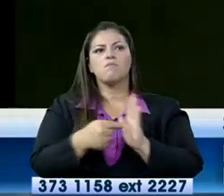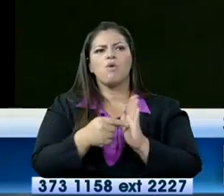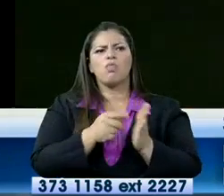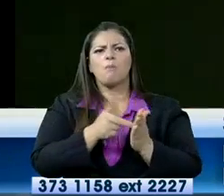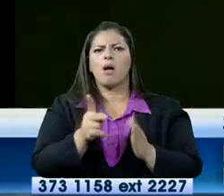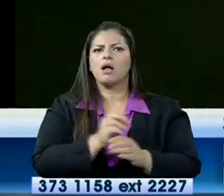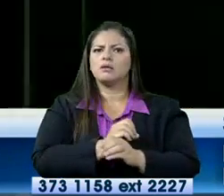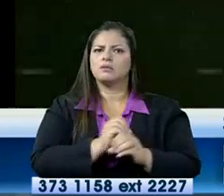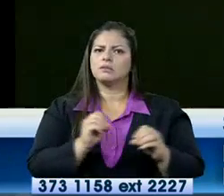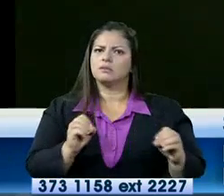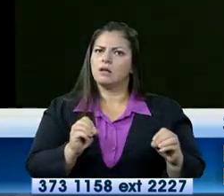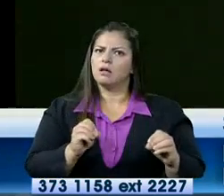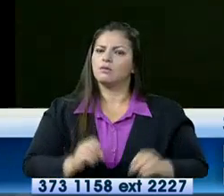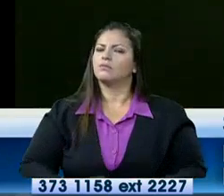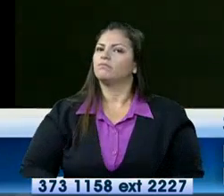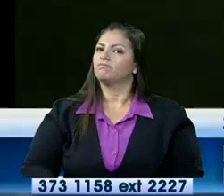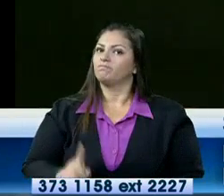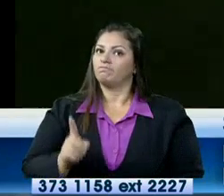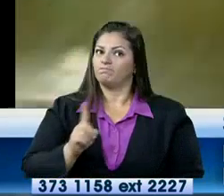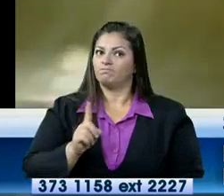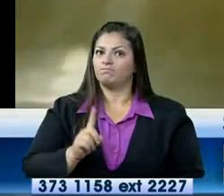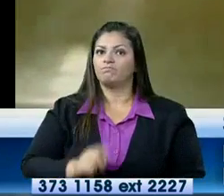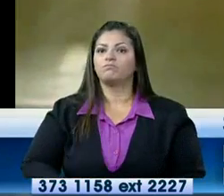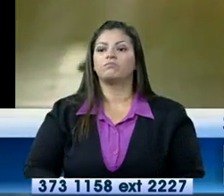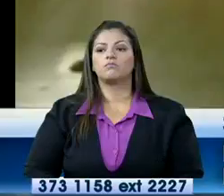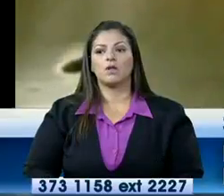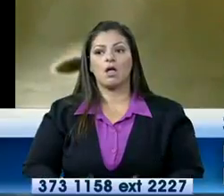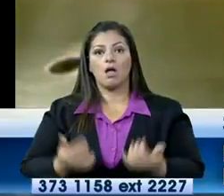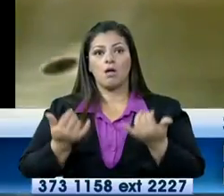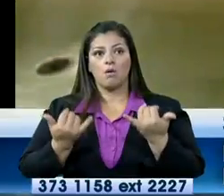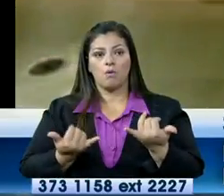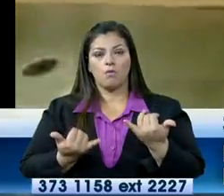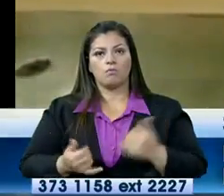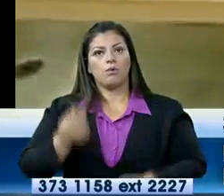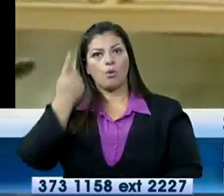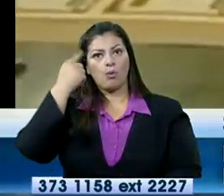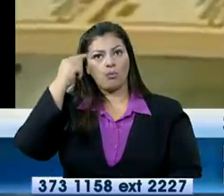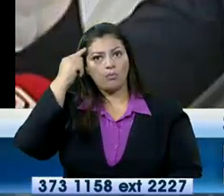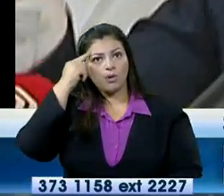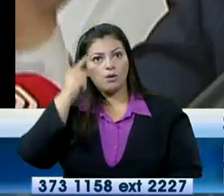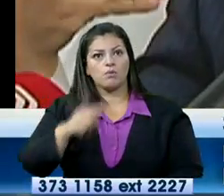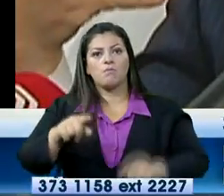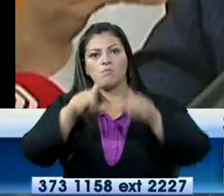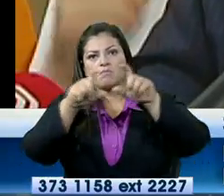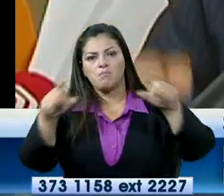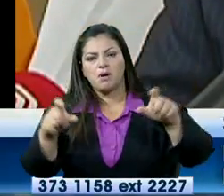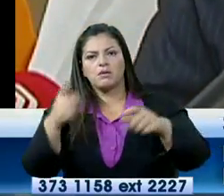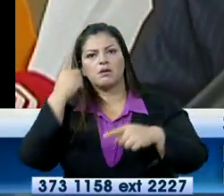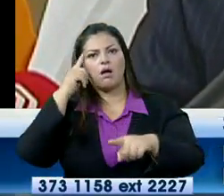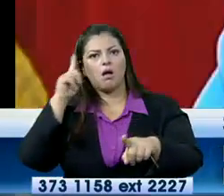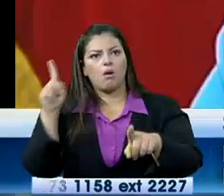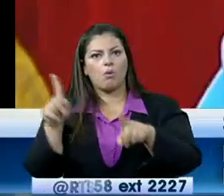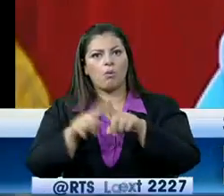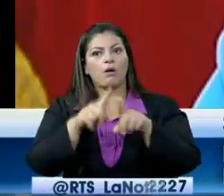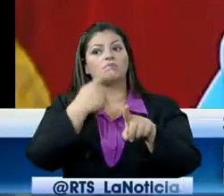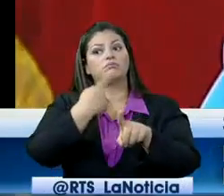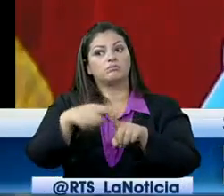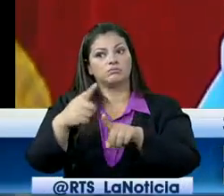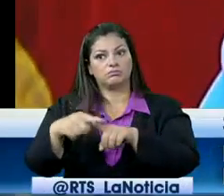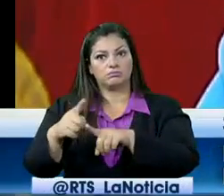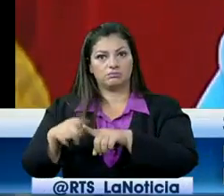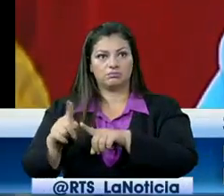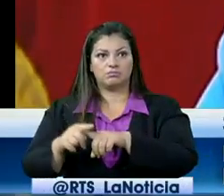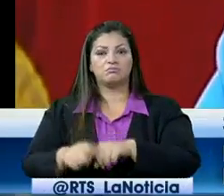estas coinciden en que tienen que ver también con concesiones del Estado que a su vez contratan a empresas. También se